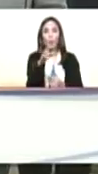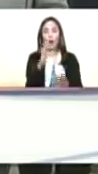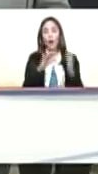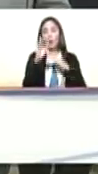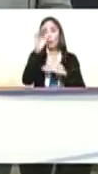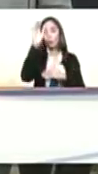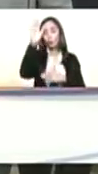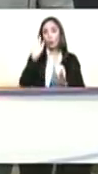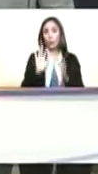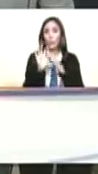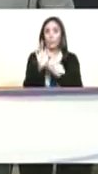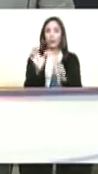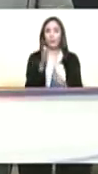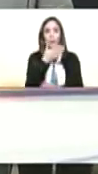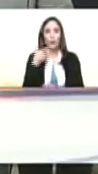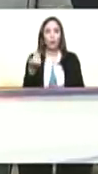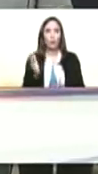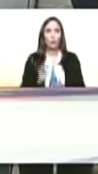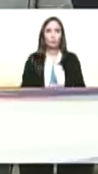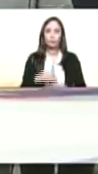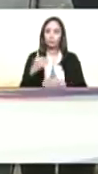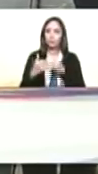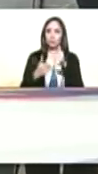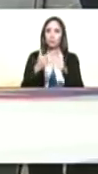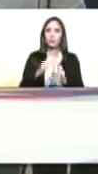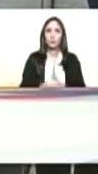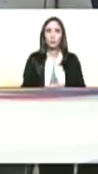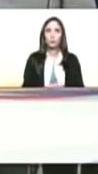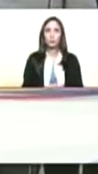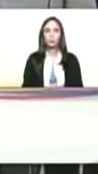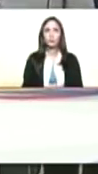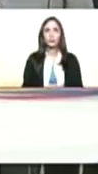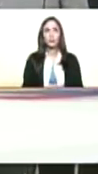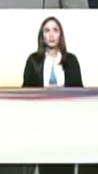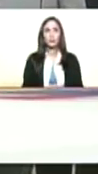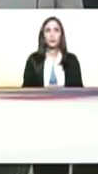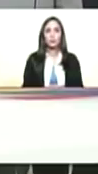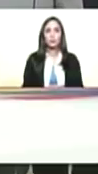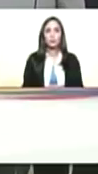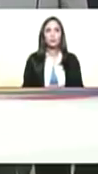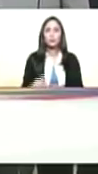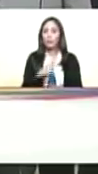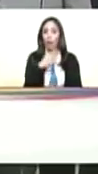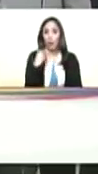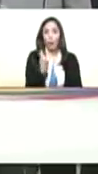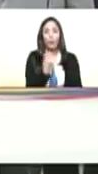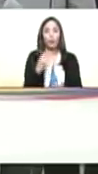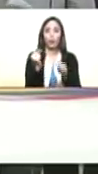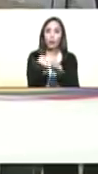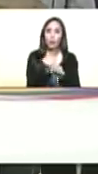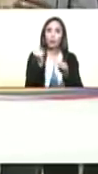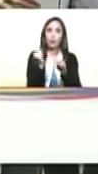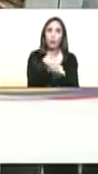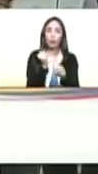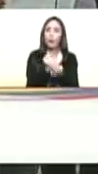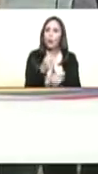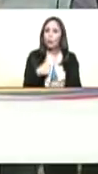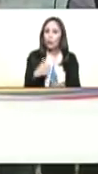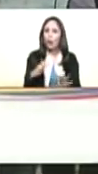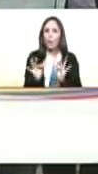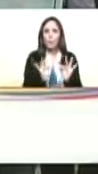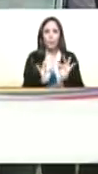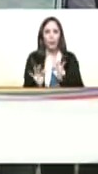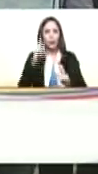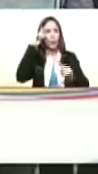15, 30, 40 años. Va a estar en las manos de ustedes. Va a estar en las manos de la juventud. Y yo lo que quiero es preparar bien a